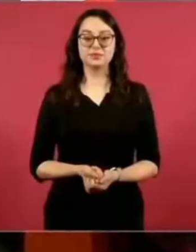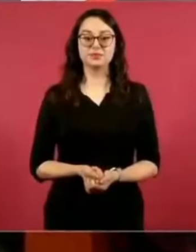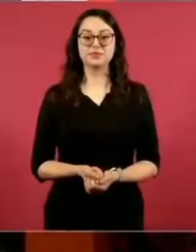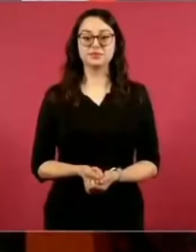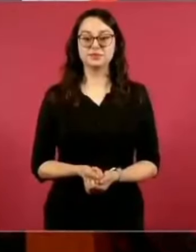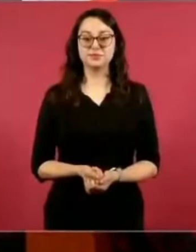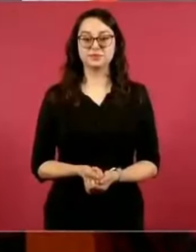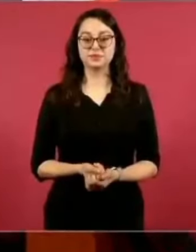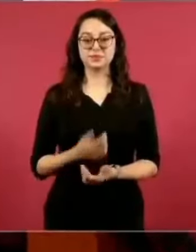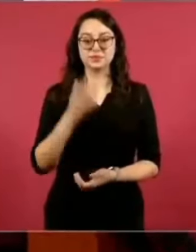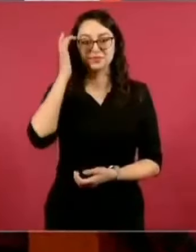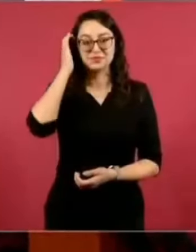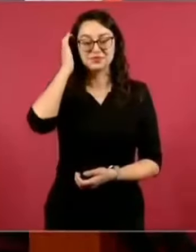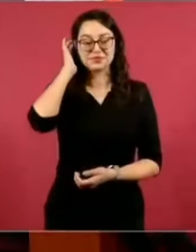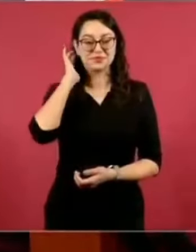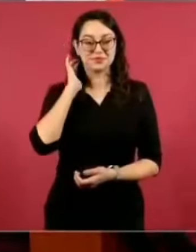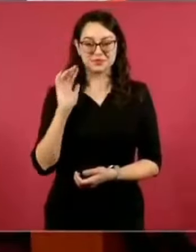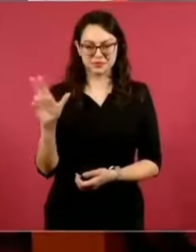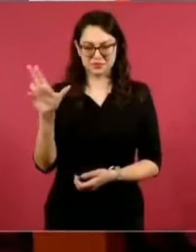¿qué fue lo que pasó?